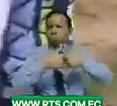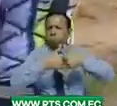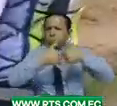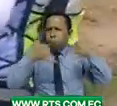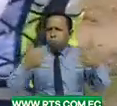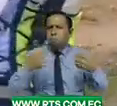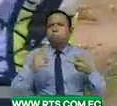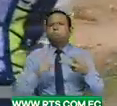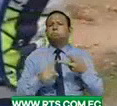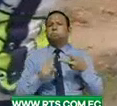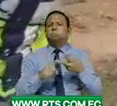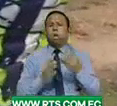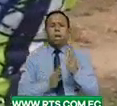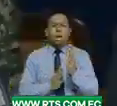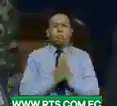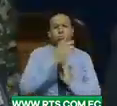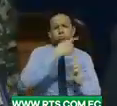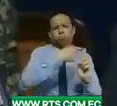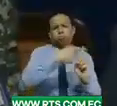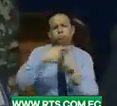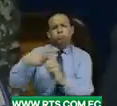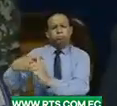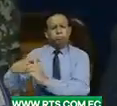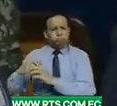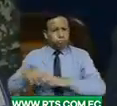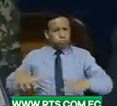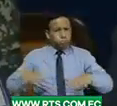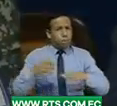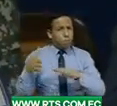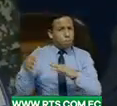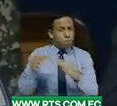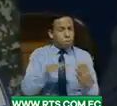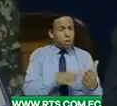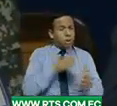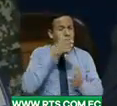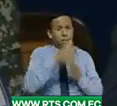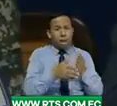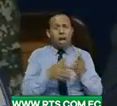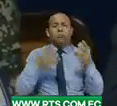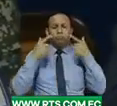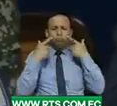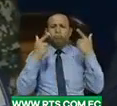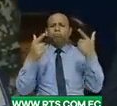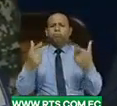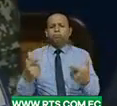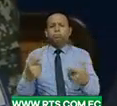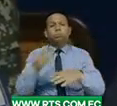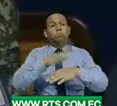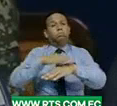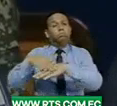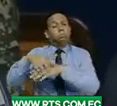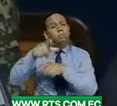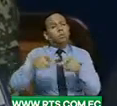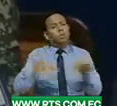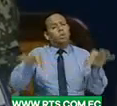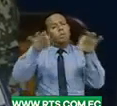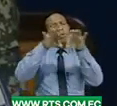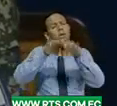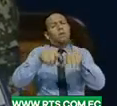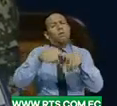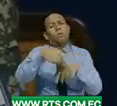los cementerios. Queremos hacer un llamado a la ciudadanía para tomar estas medidas preventivas y acoger todo lo que